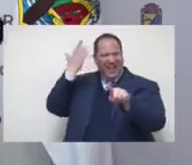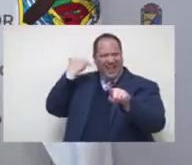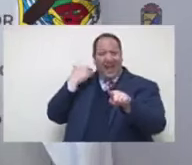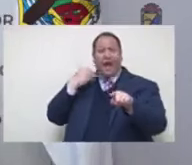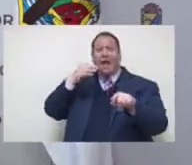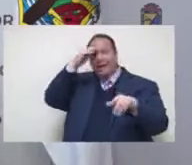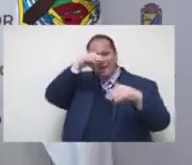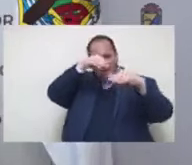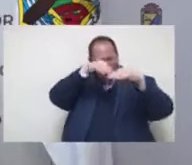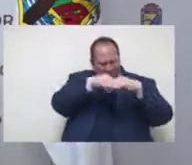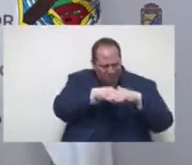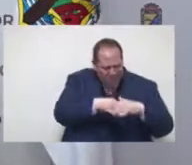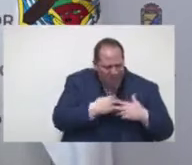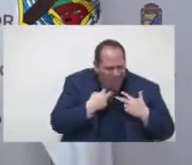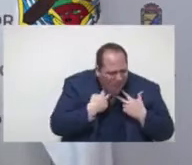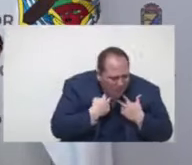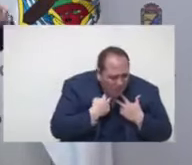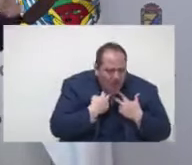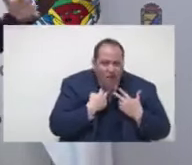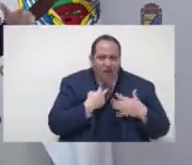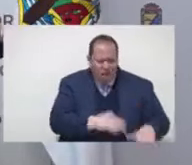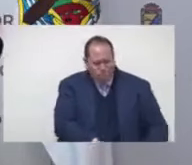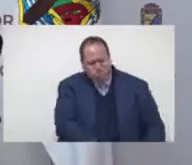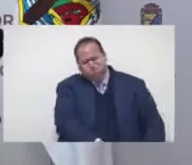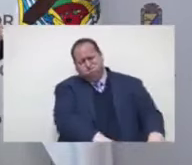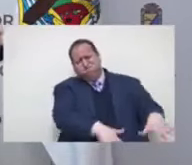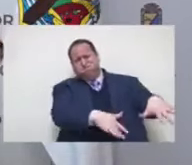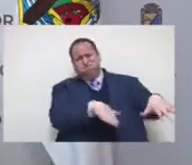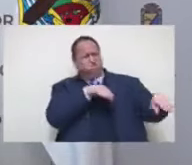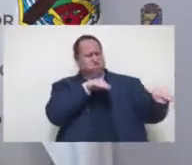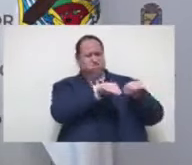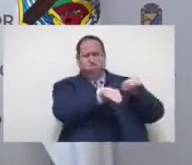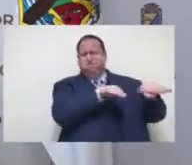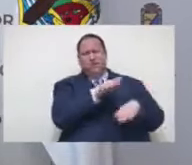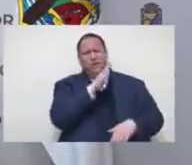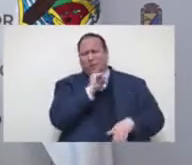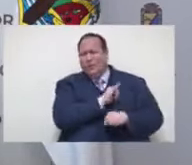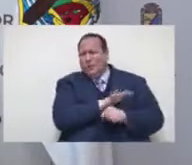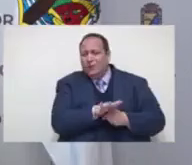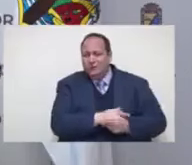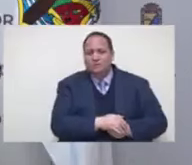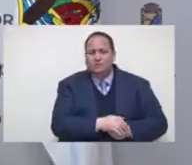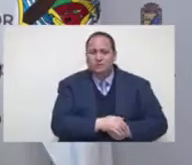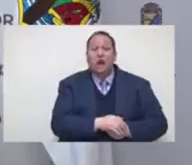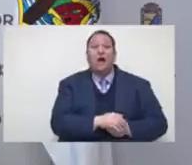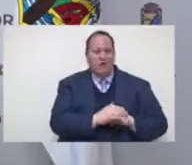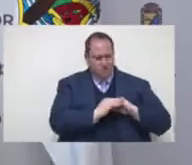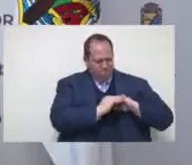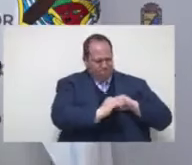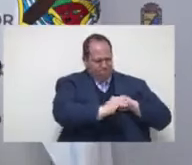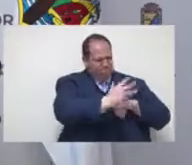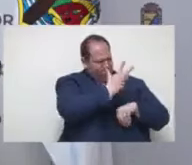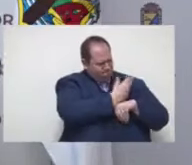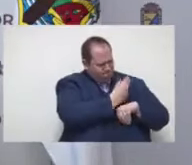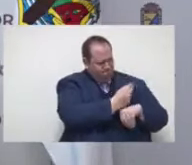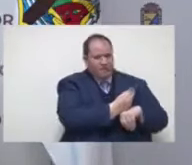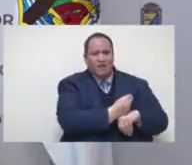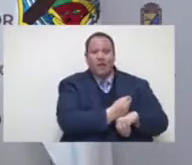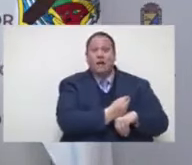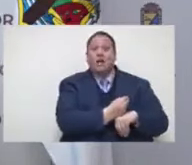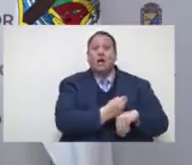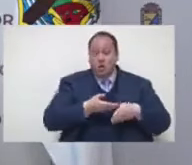entrada a Mexicali? Se inundaba, era intransitable. Pero con la reparación que se hizo y